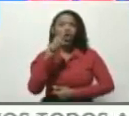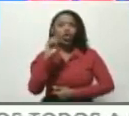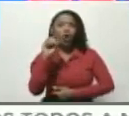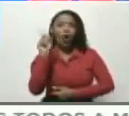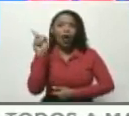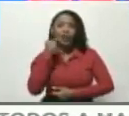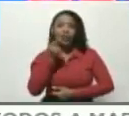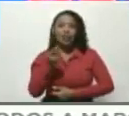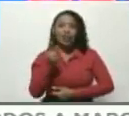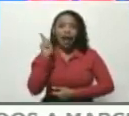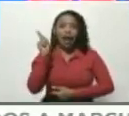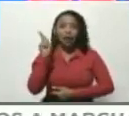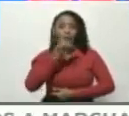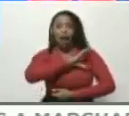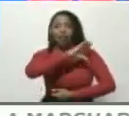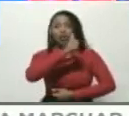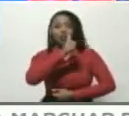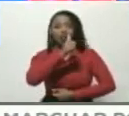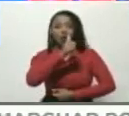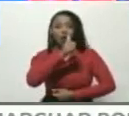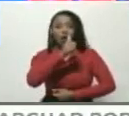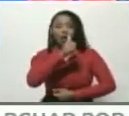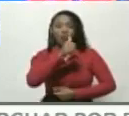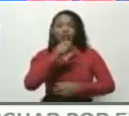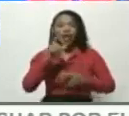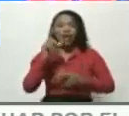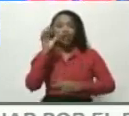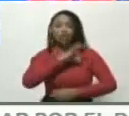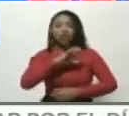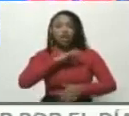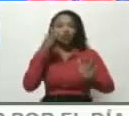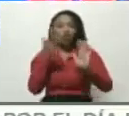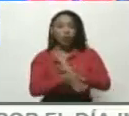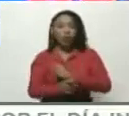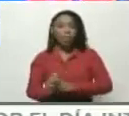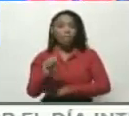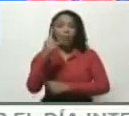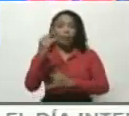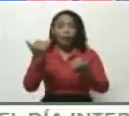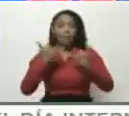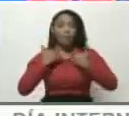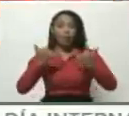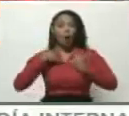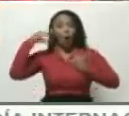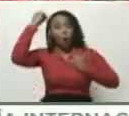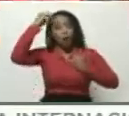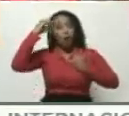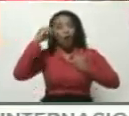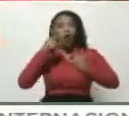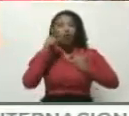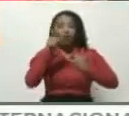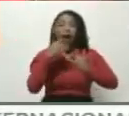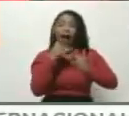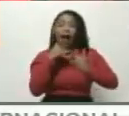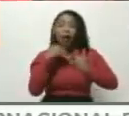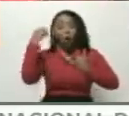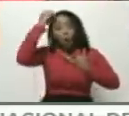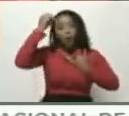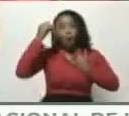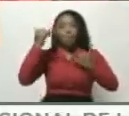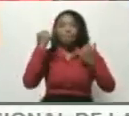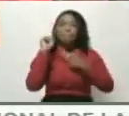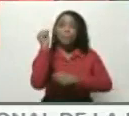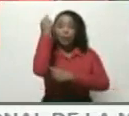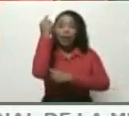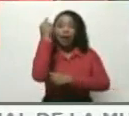decía esto en la dirección de la Liga Socialista. Primero la autocrítica. Si usted va a hacer una crítica, primero la